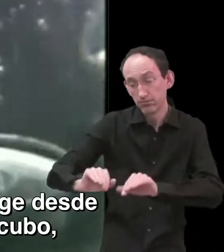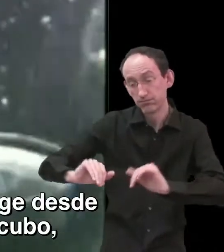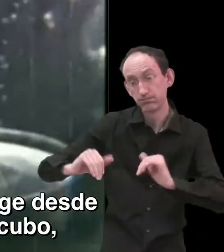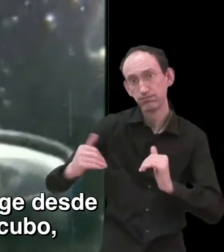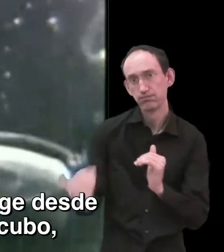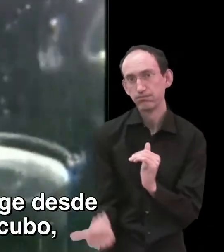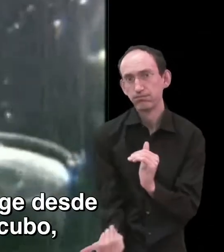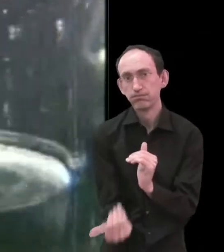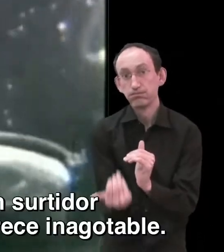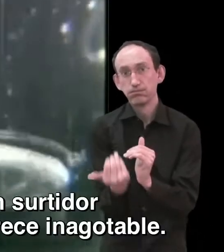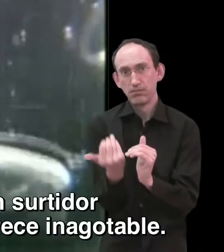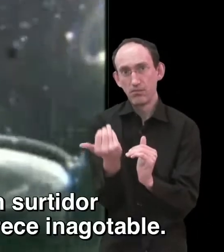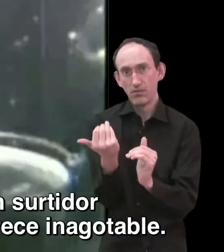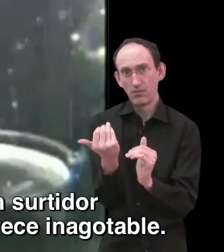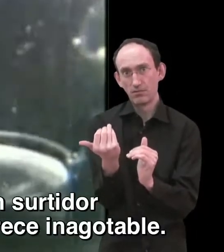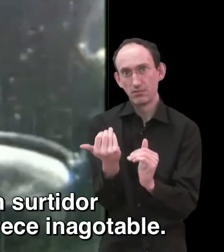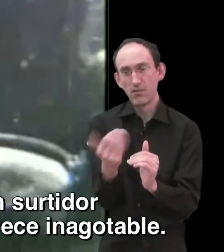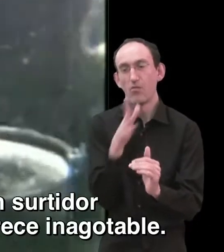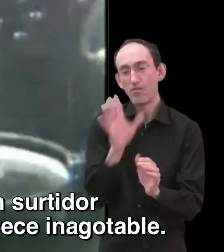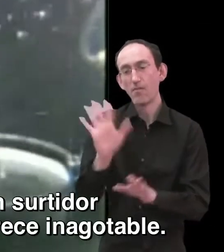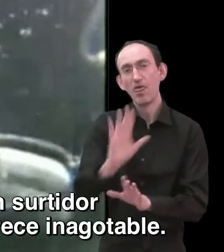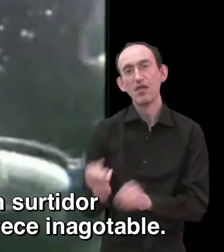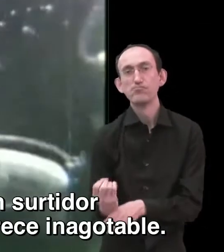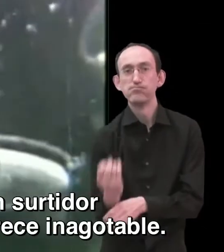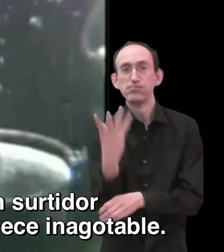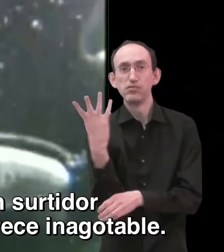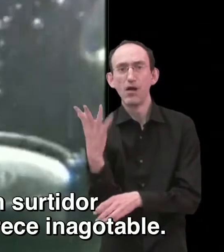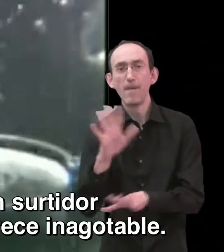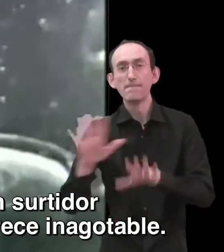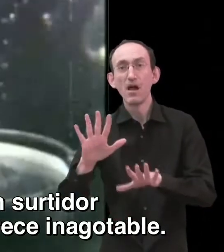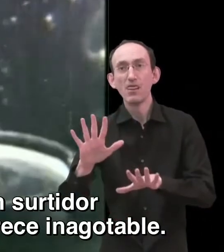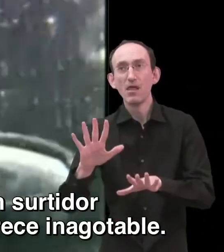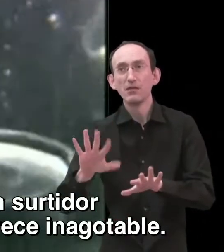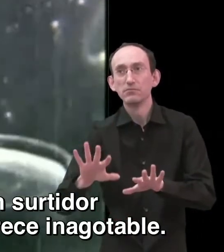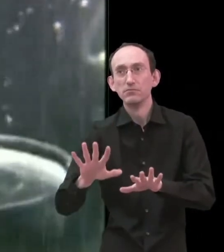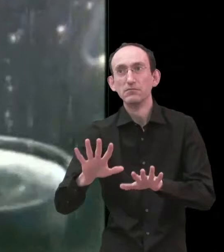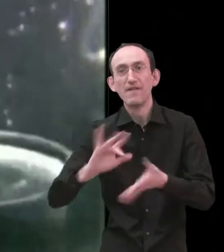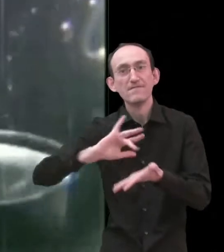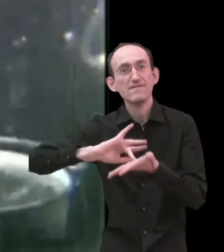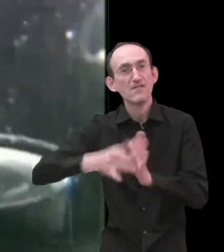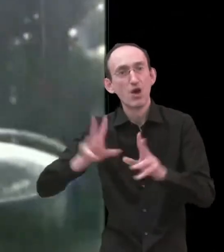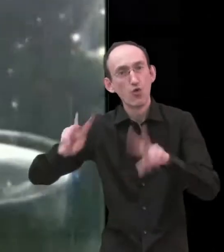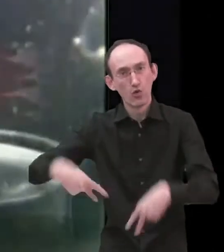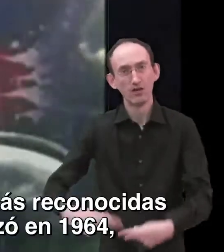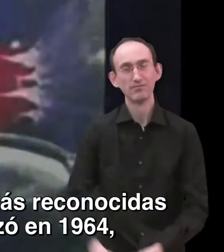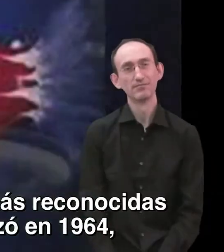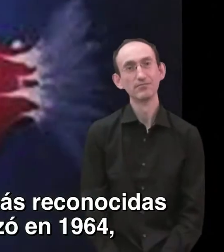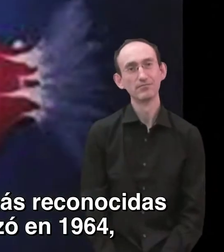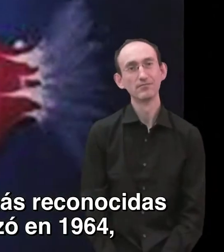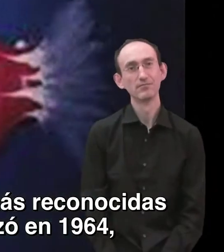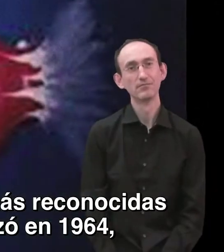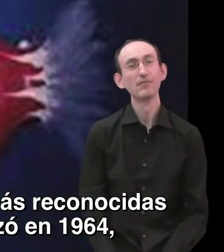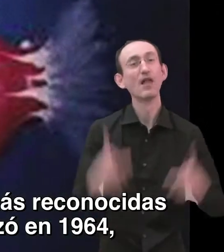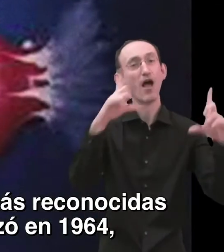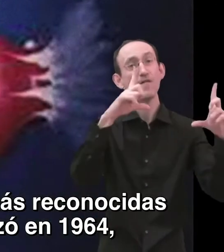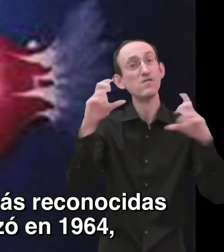desde el fondo del cubo, componiendo un surtidor que por momentos parece inagotable. Entre las